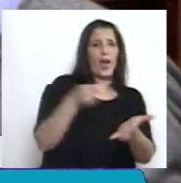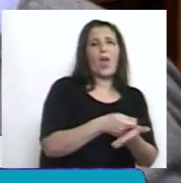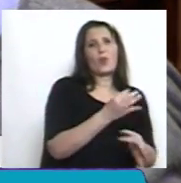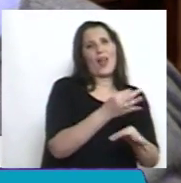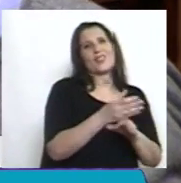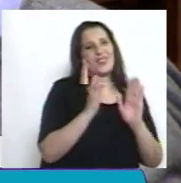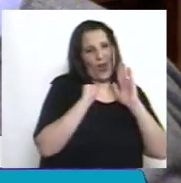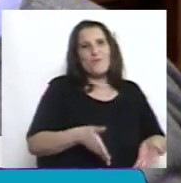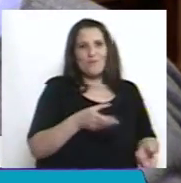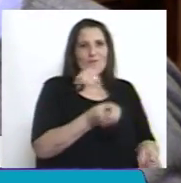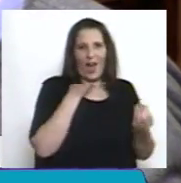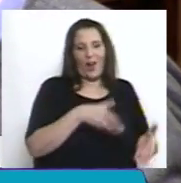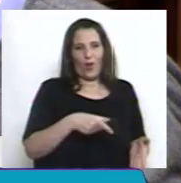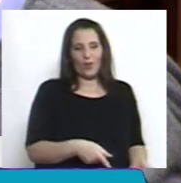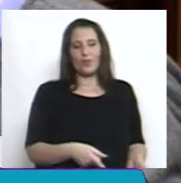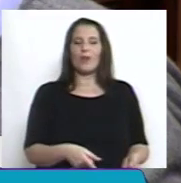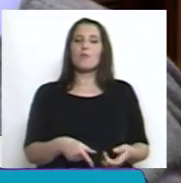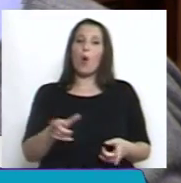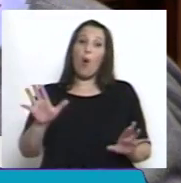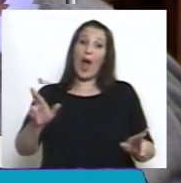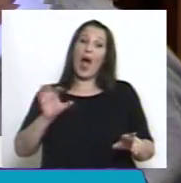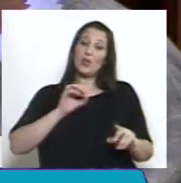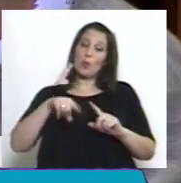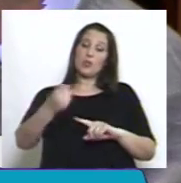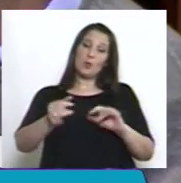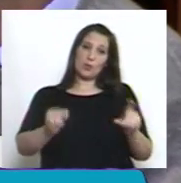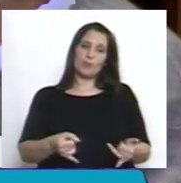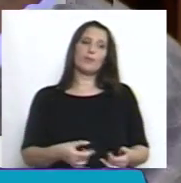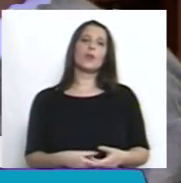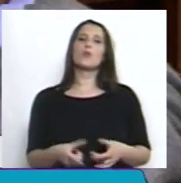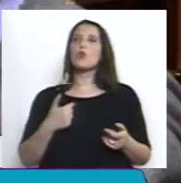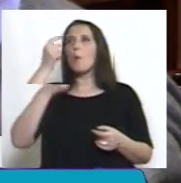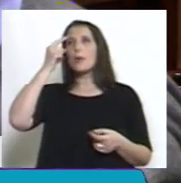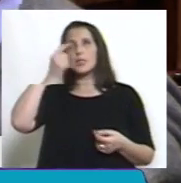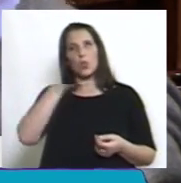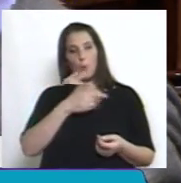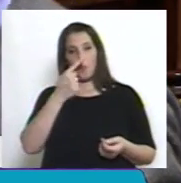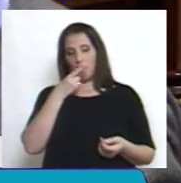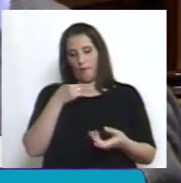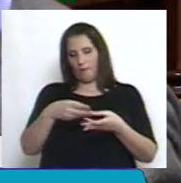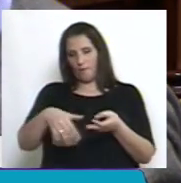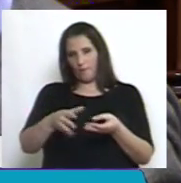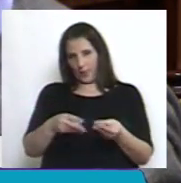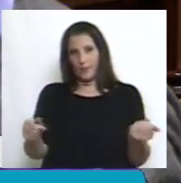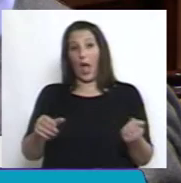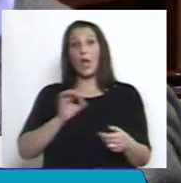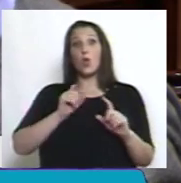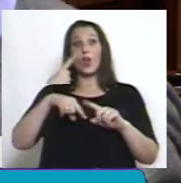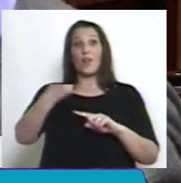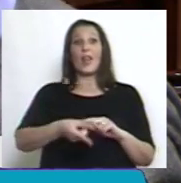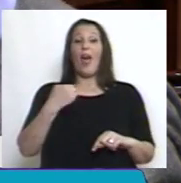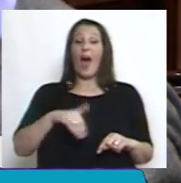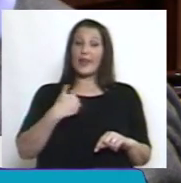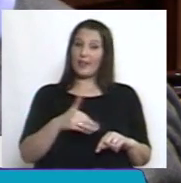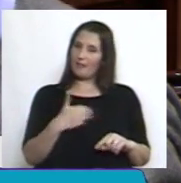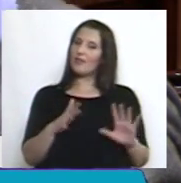que espero que eso lo podamos hacer a partir del año que viene. Yo creo, señora presidenta, para terminar, el año que viene Argentina